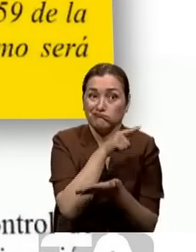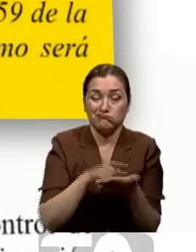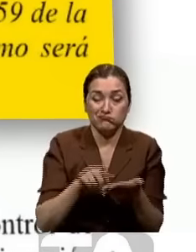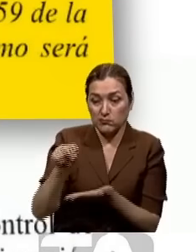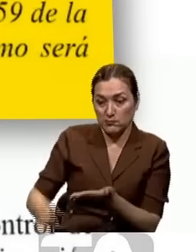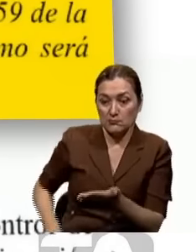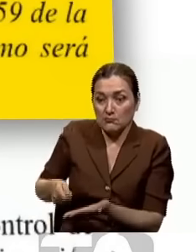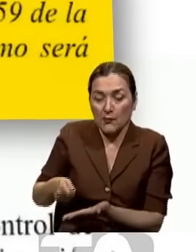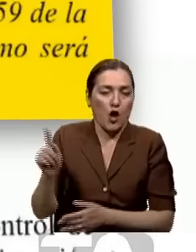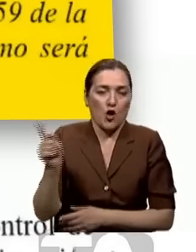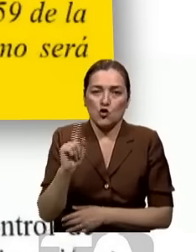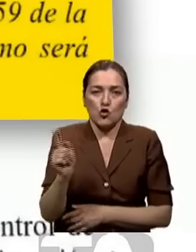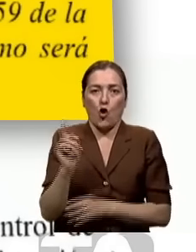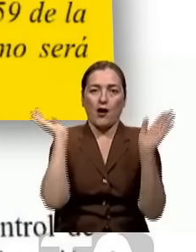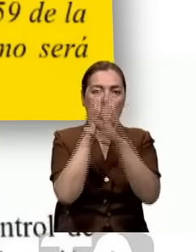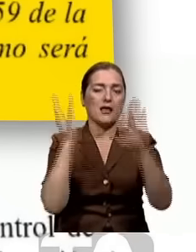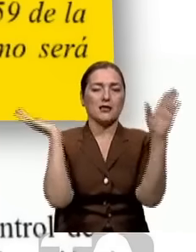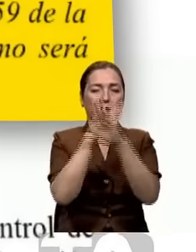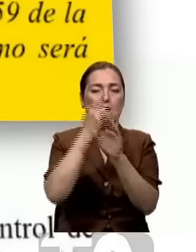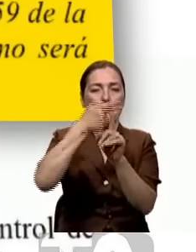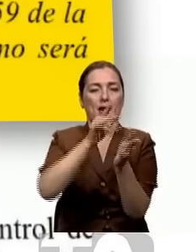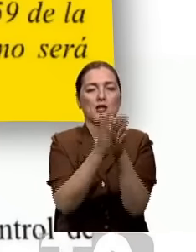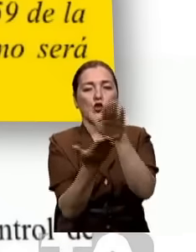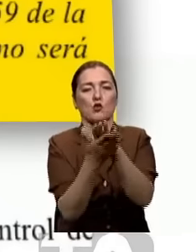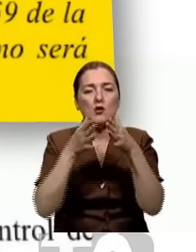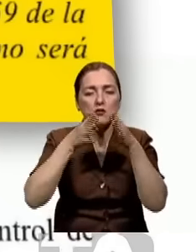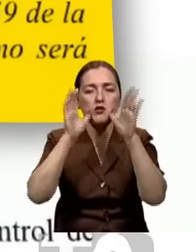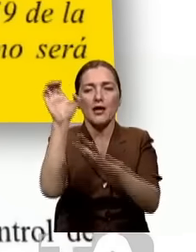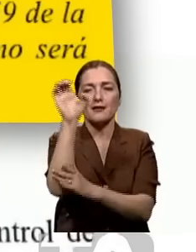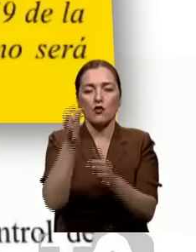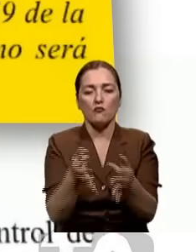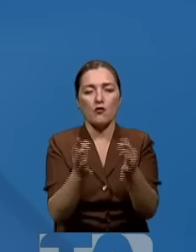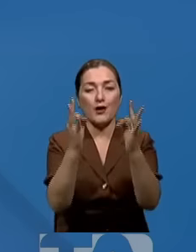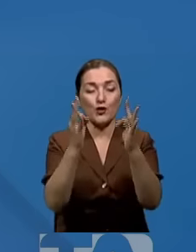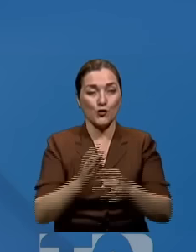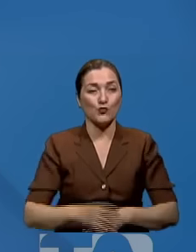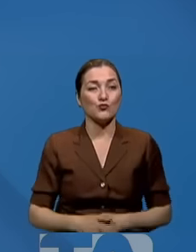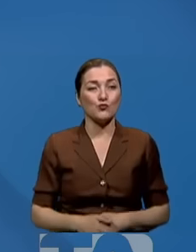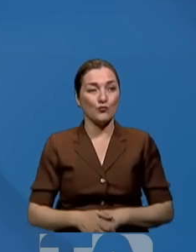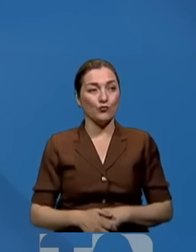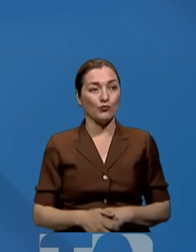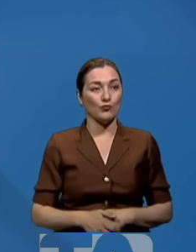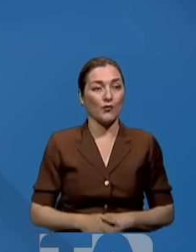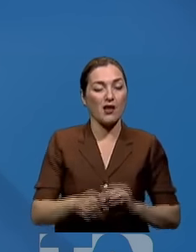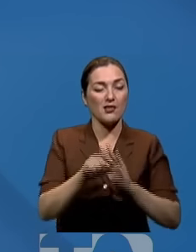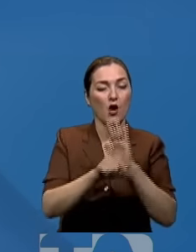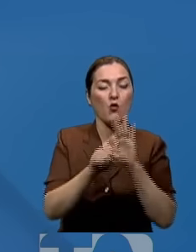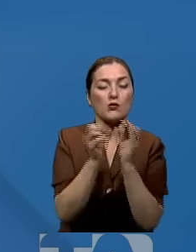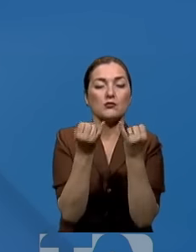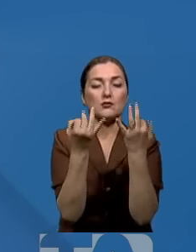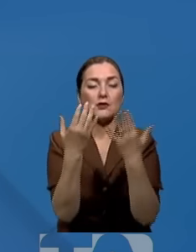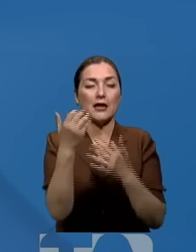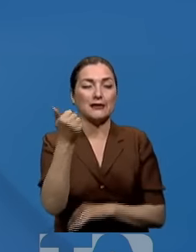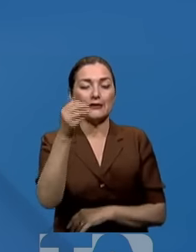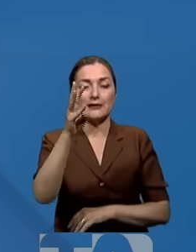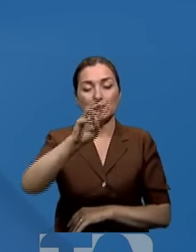180 kilovatios durante los meses de noviembre, diciembre, enero y febrero. Así el descuento sería de alrededor de